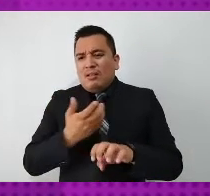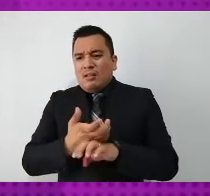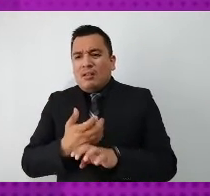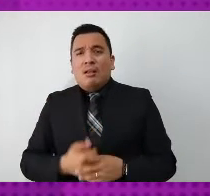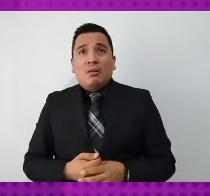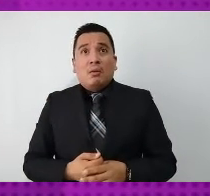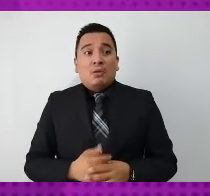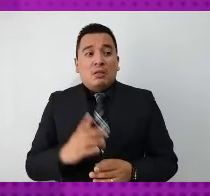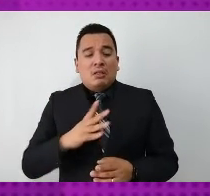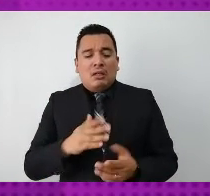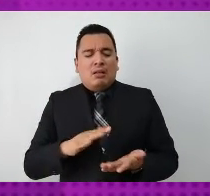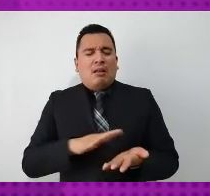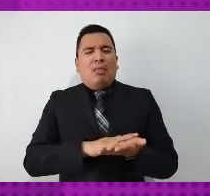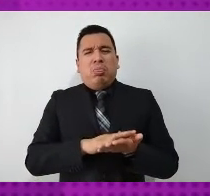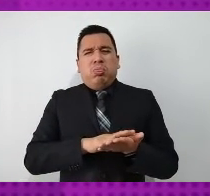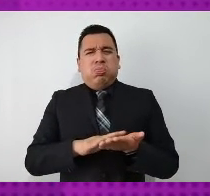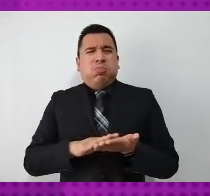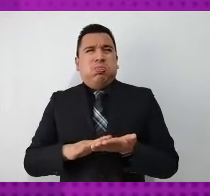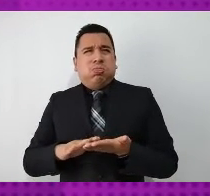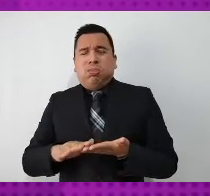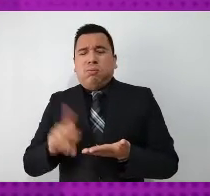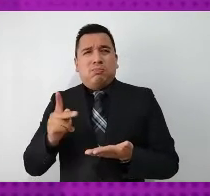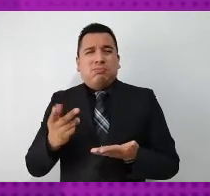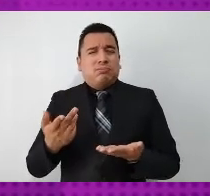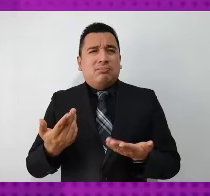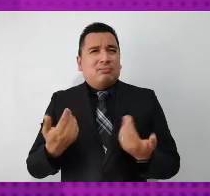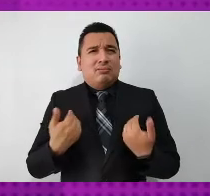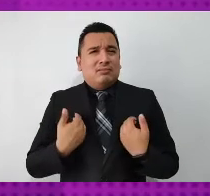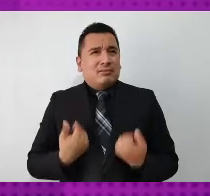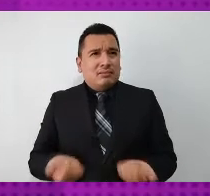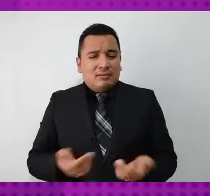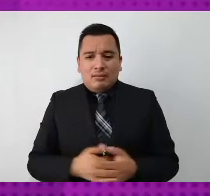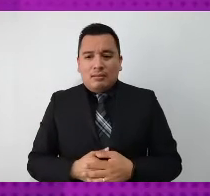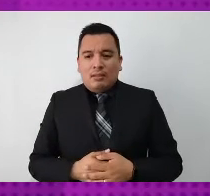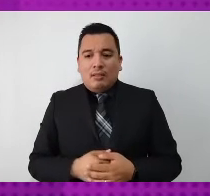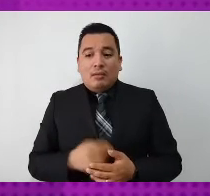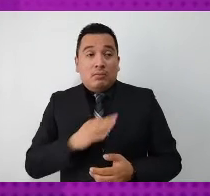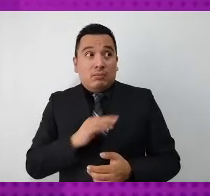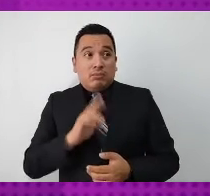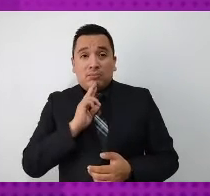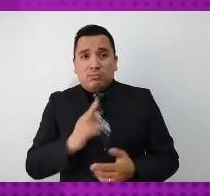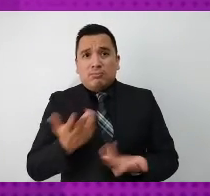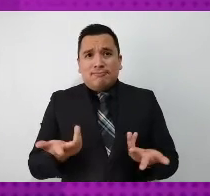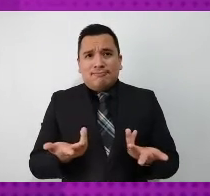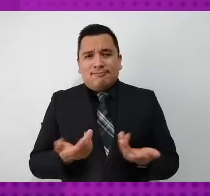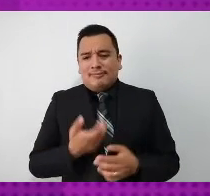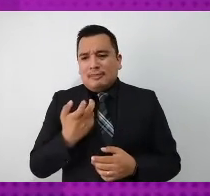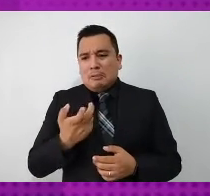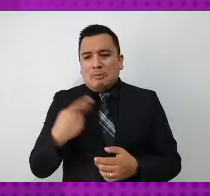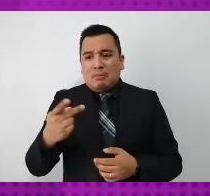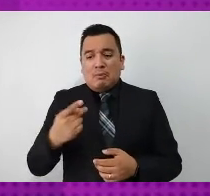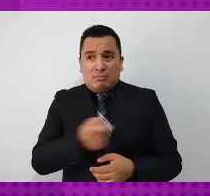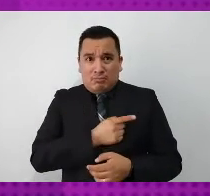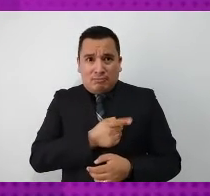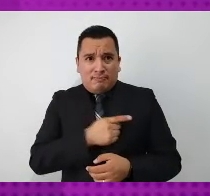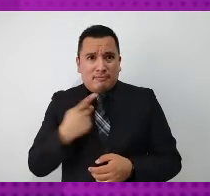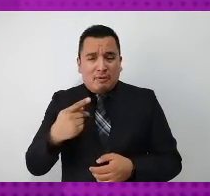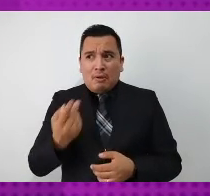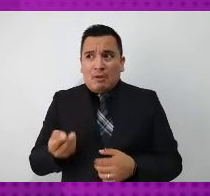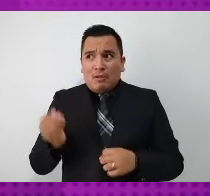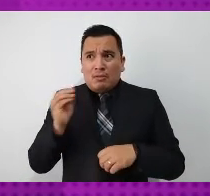braille que estaba en braille pero no y no podían contestar en braille entre donde está la autonomía donde está la inclusión